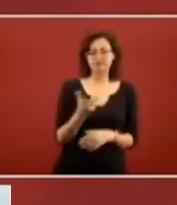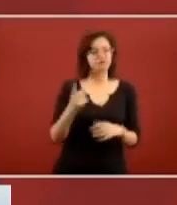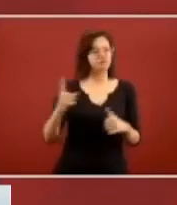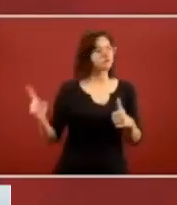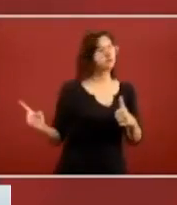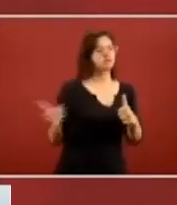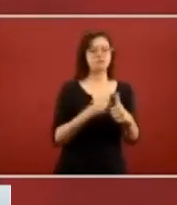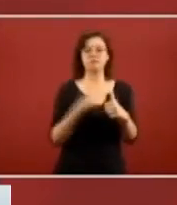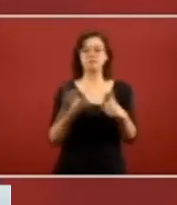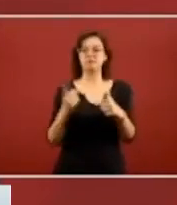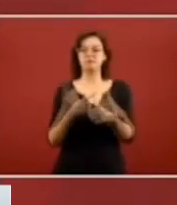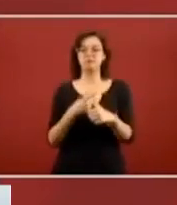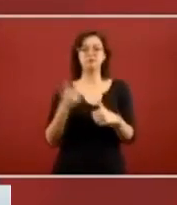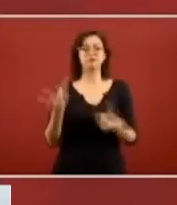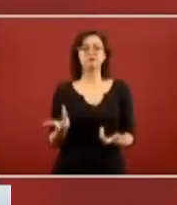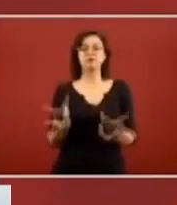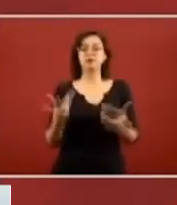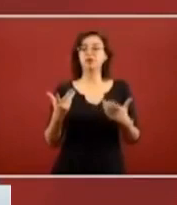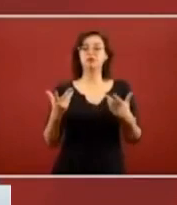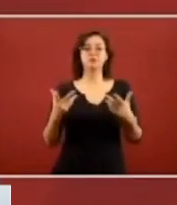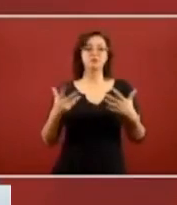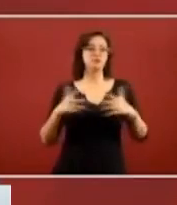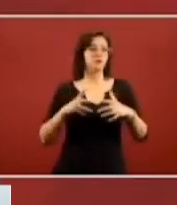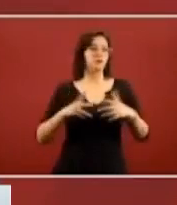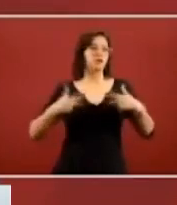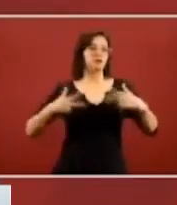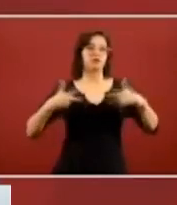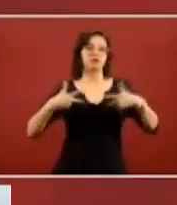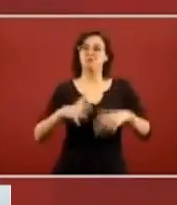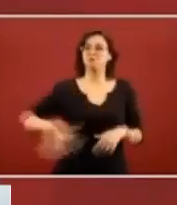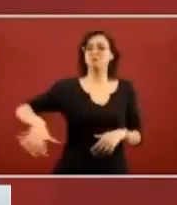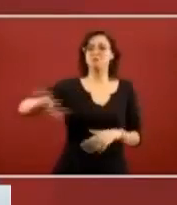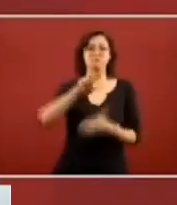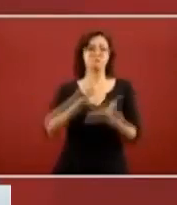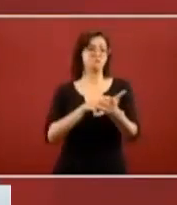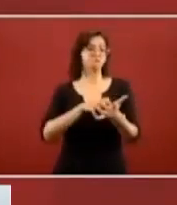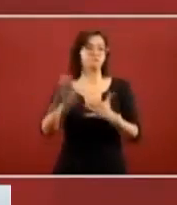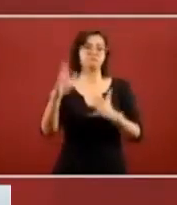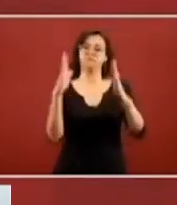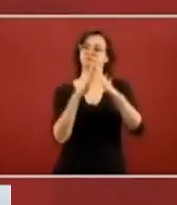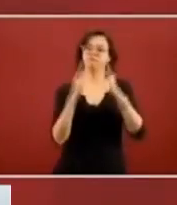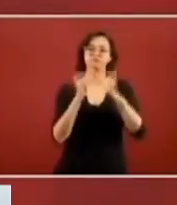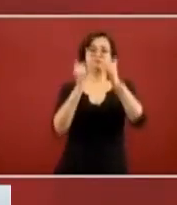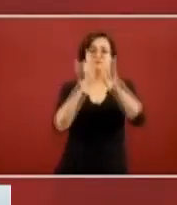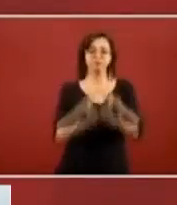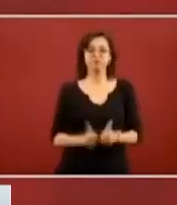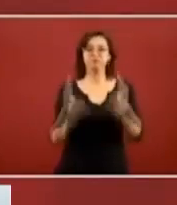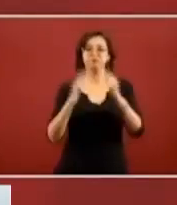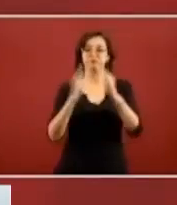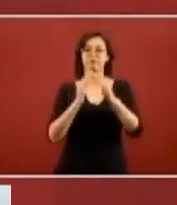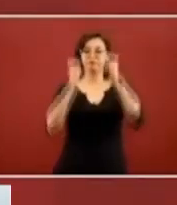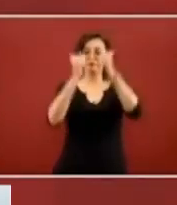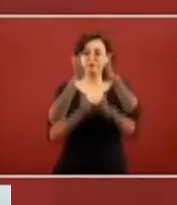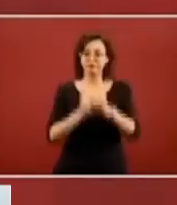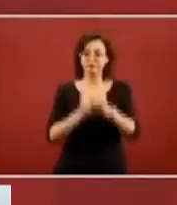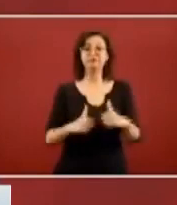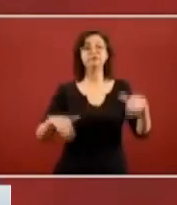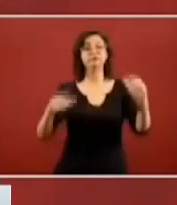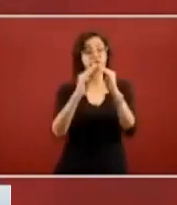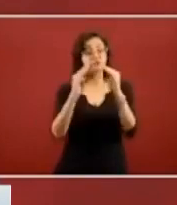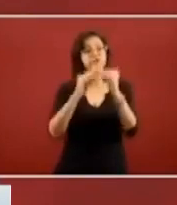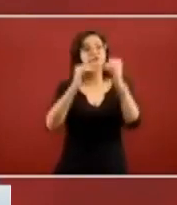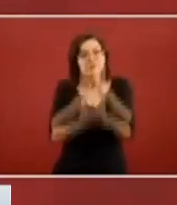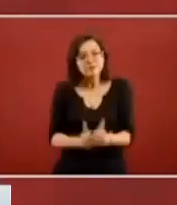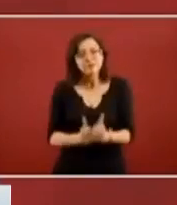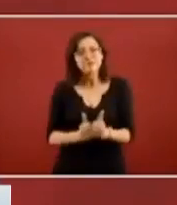federales son muy cautas lo que hemos visto es que se ha generado una suerte de vacío por lo en algunas